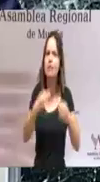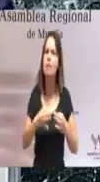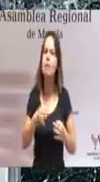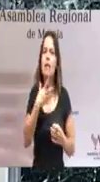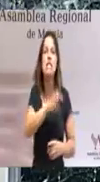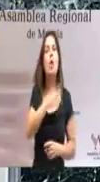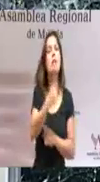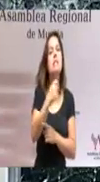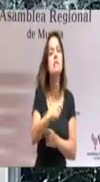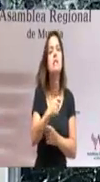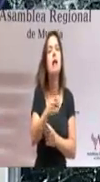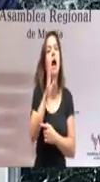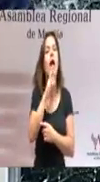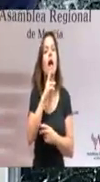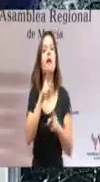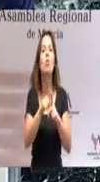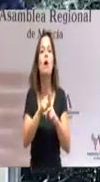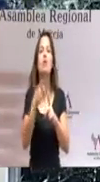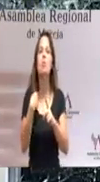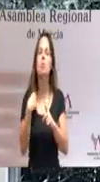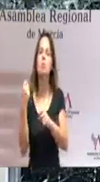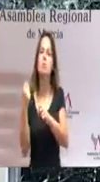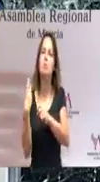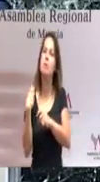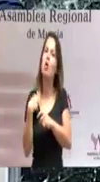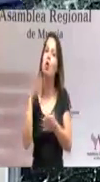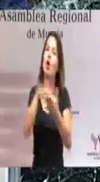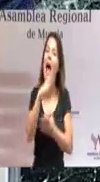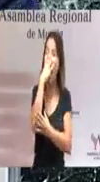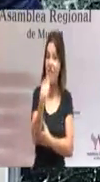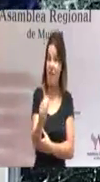nerviosos. Señor presidente, llame usted a capítulo a sus filas.